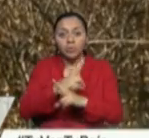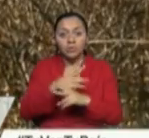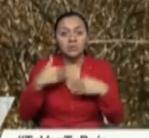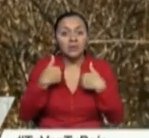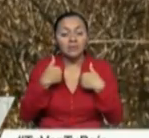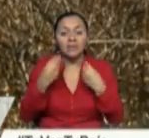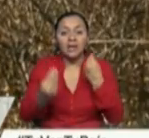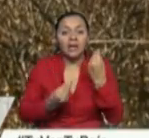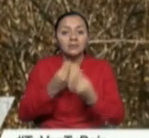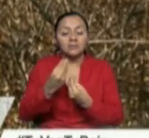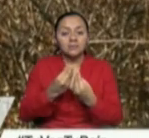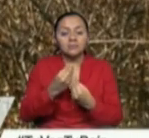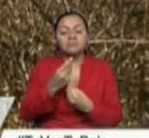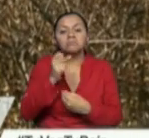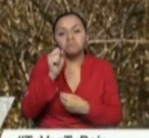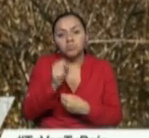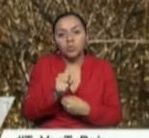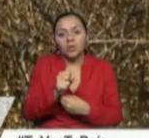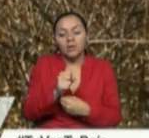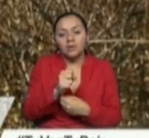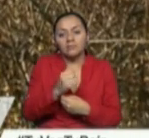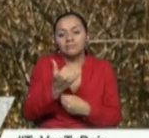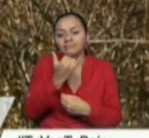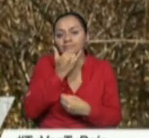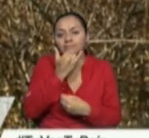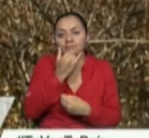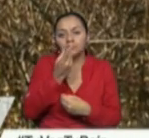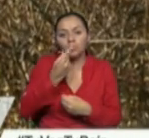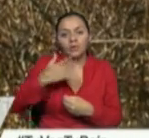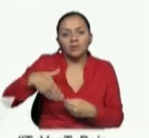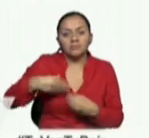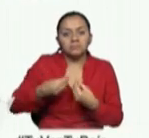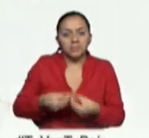Johnny Jacob temen que podría ser demasiado